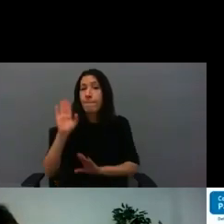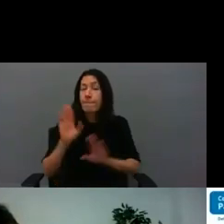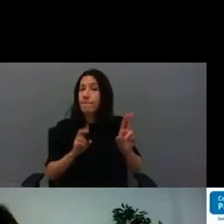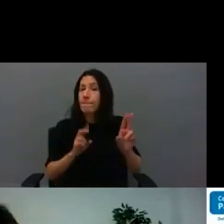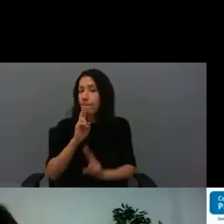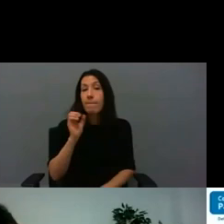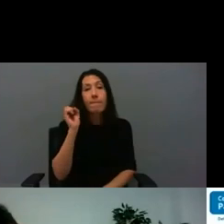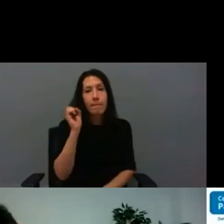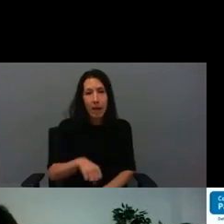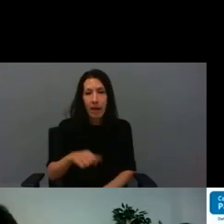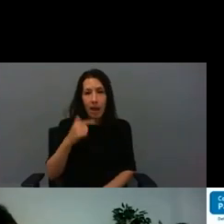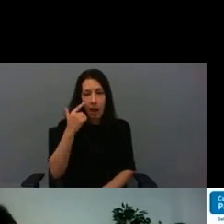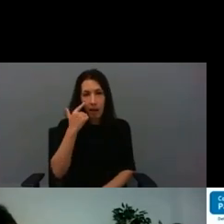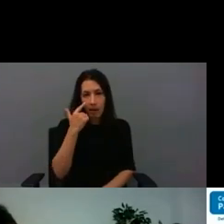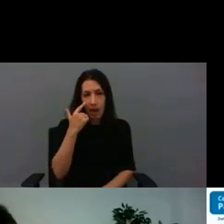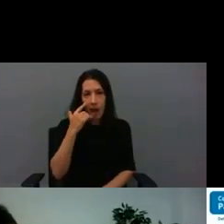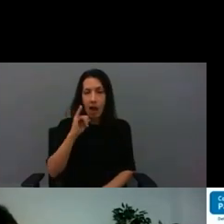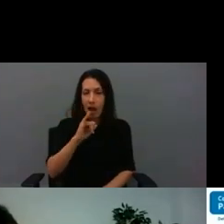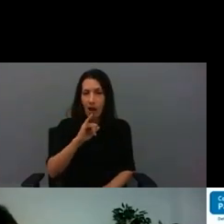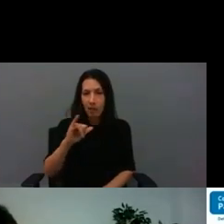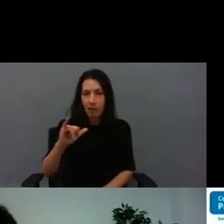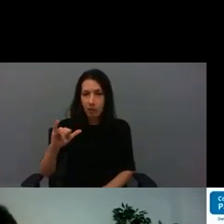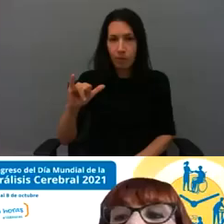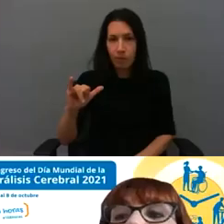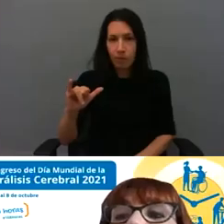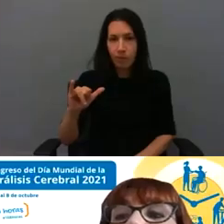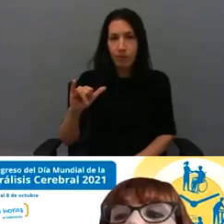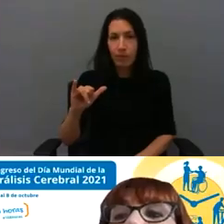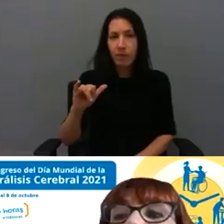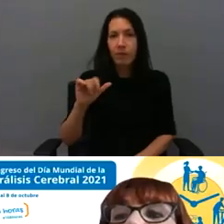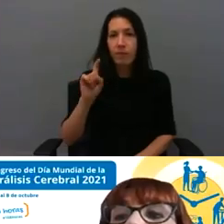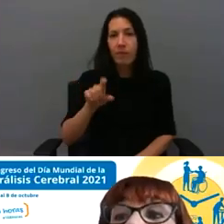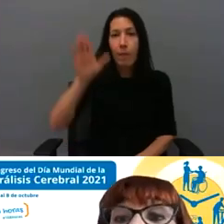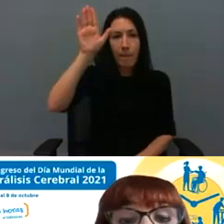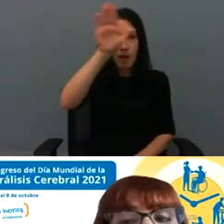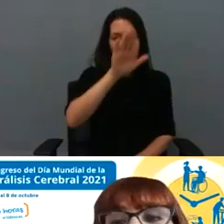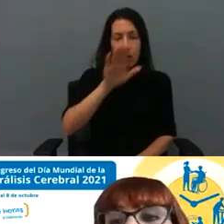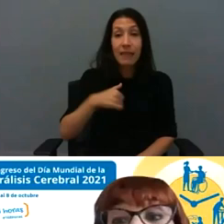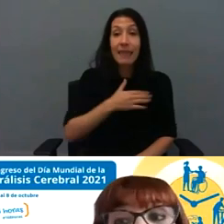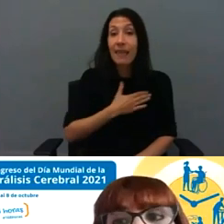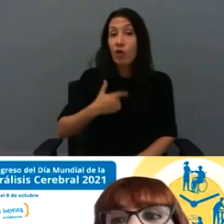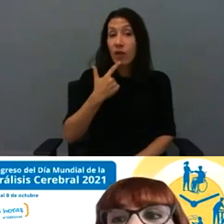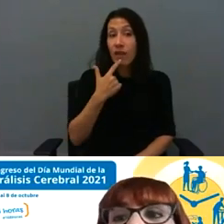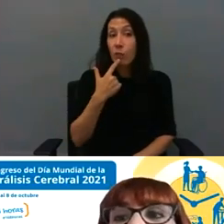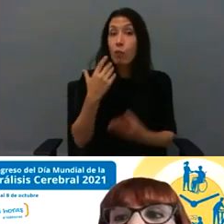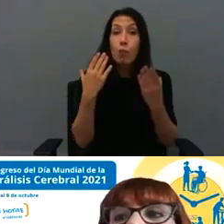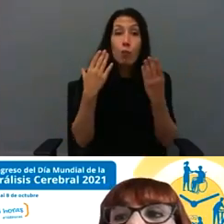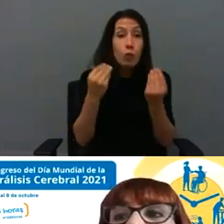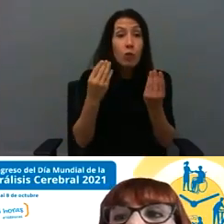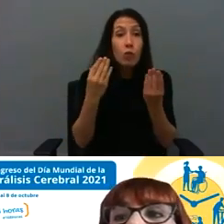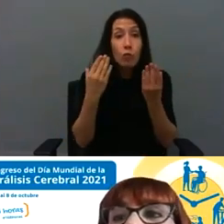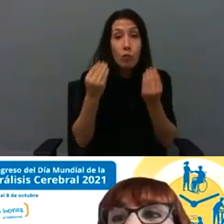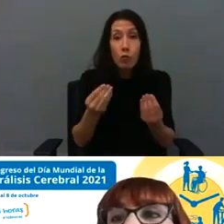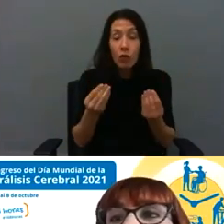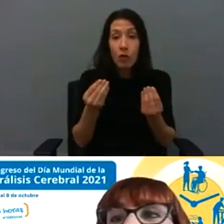Vale, pues a ver, tenemos algunas manos levantadas. Deciros que estamos teniendo